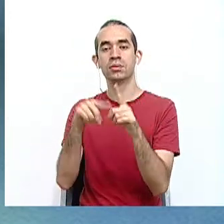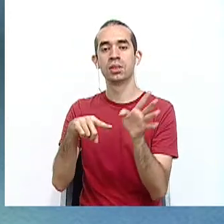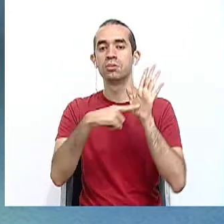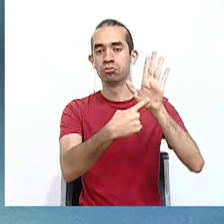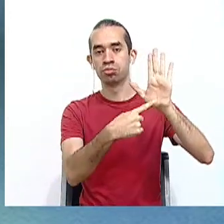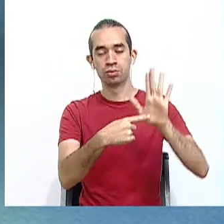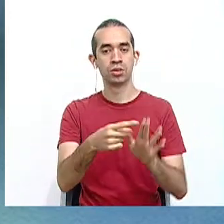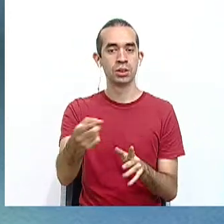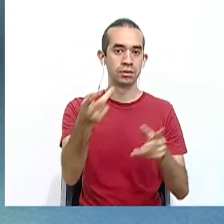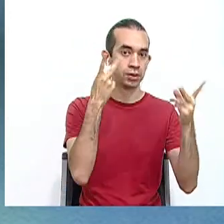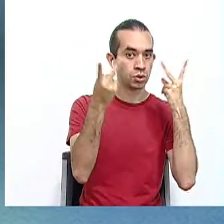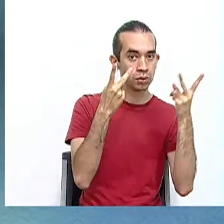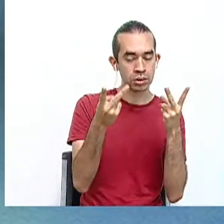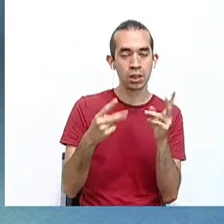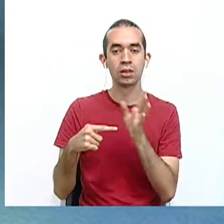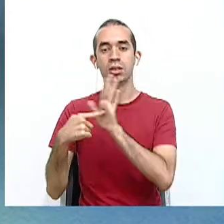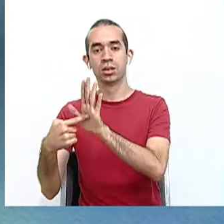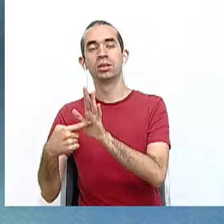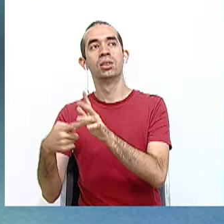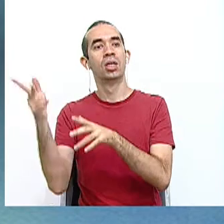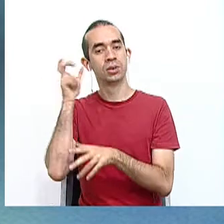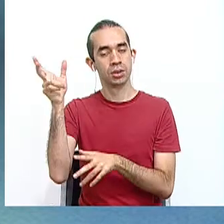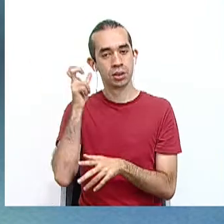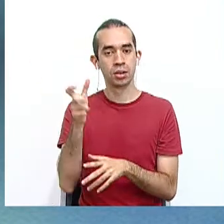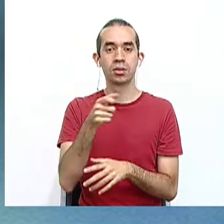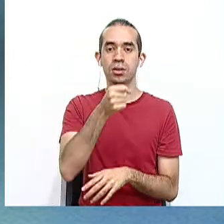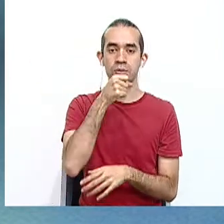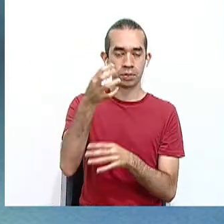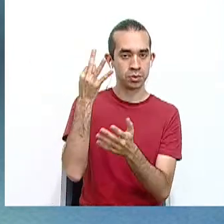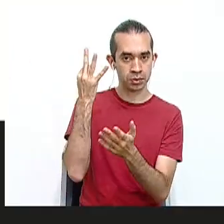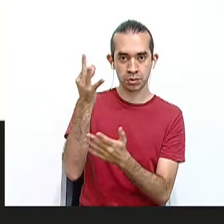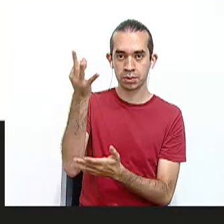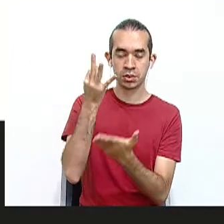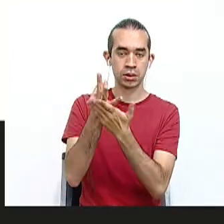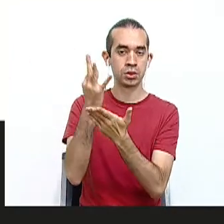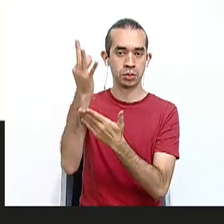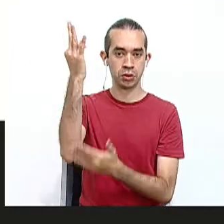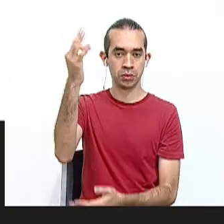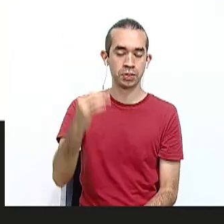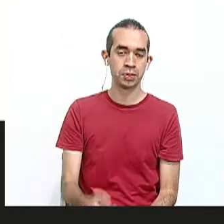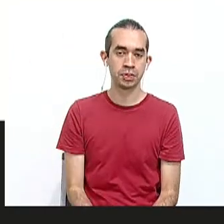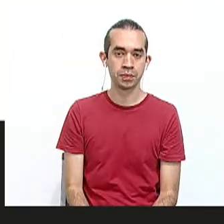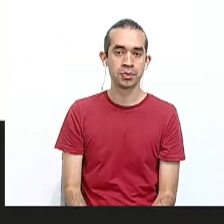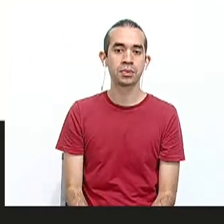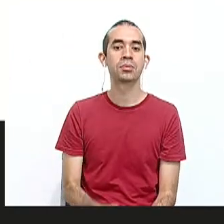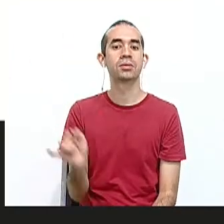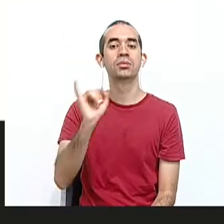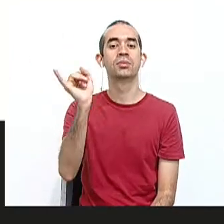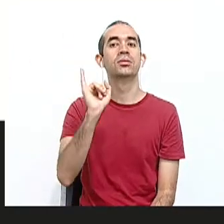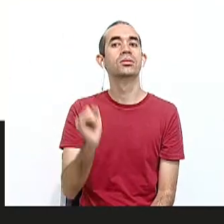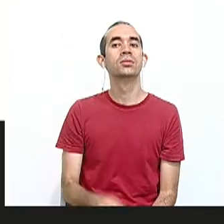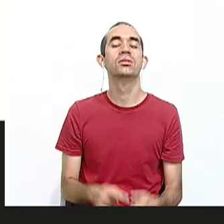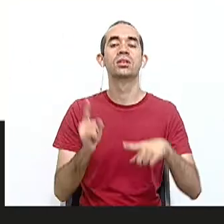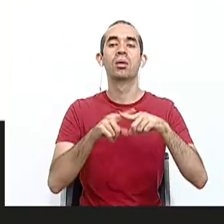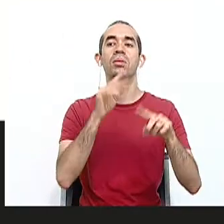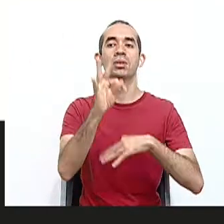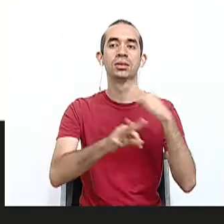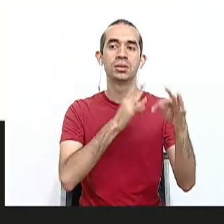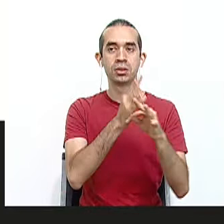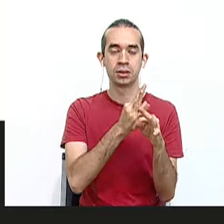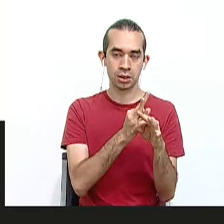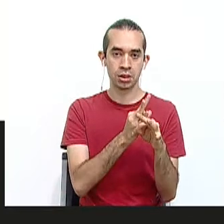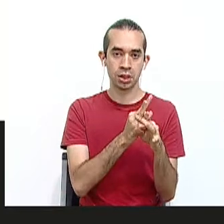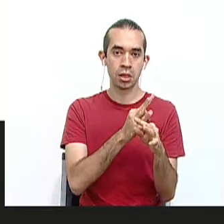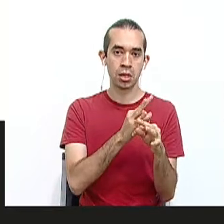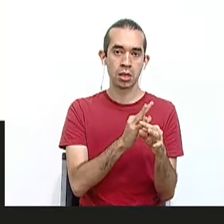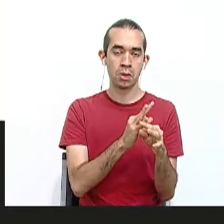visuales, auditivos, testimonios. Y por supuesto, va a depender también del tipo de género periodístico al